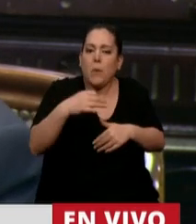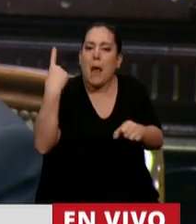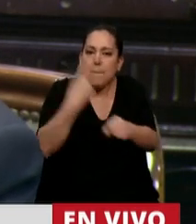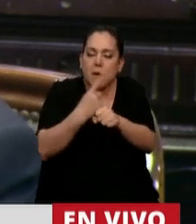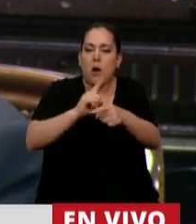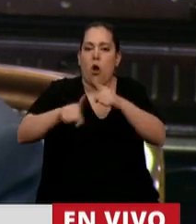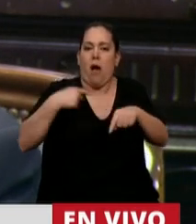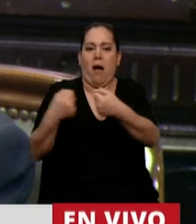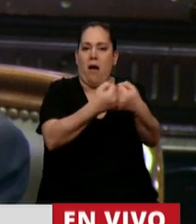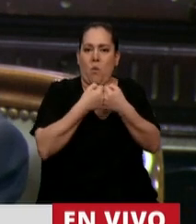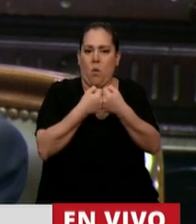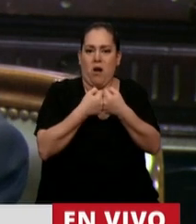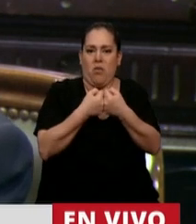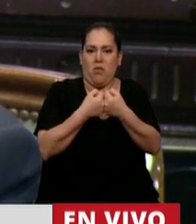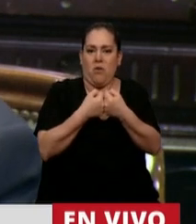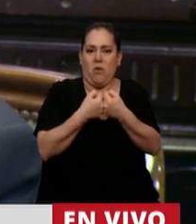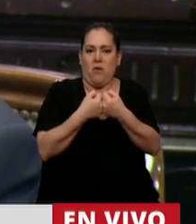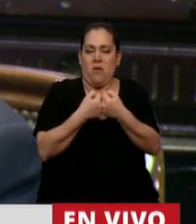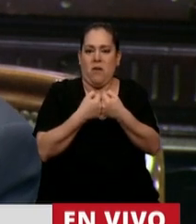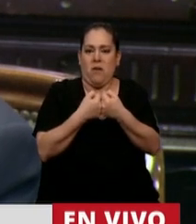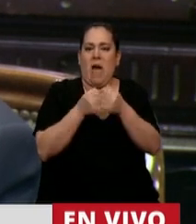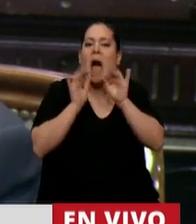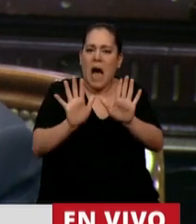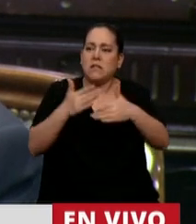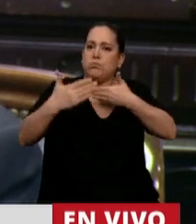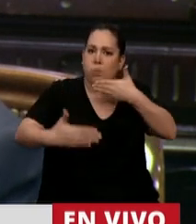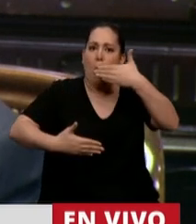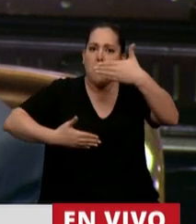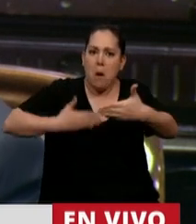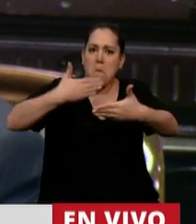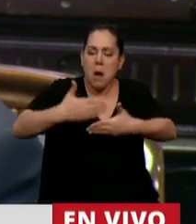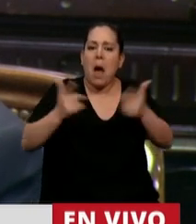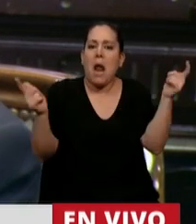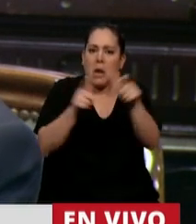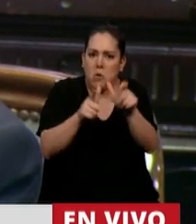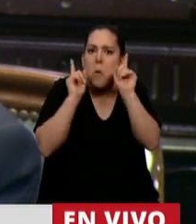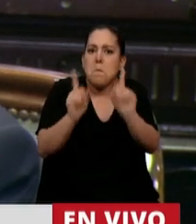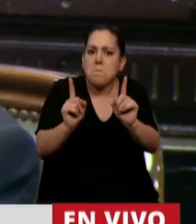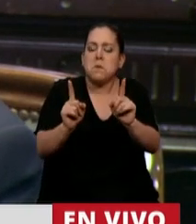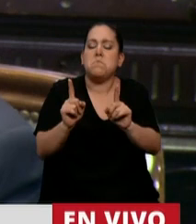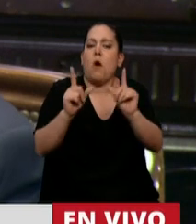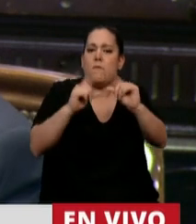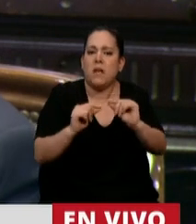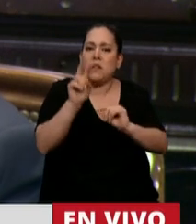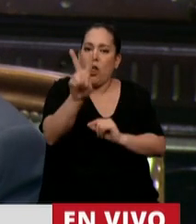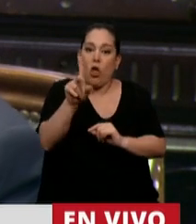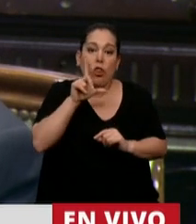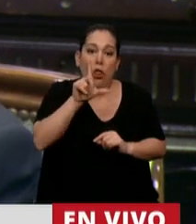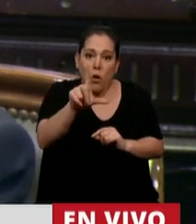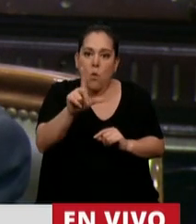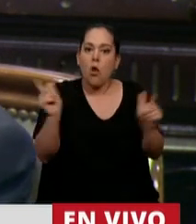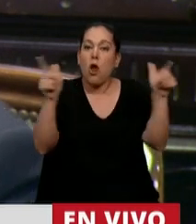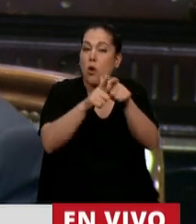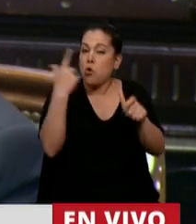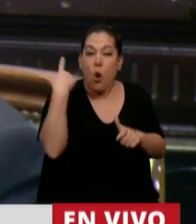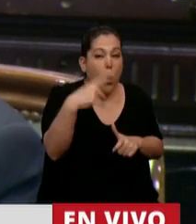consenso. Y así es como se procedió, presidente, en la reunión de labor parlamentaria del 2 de julio, la